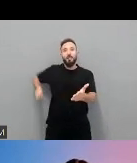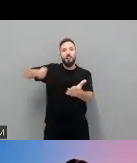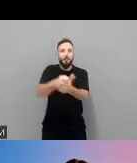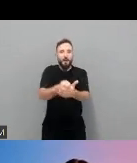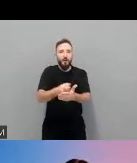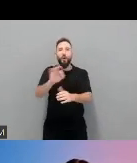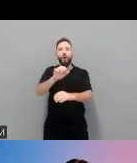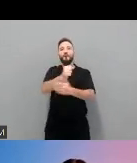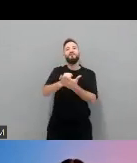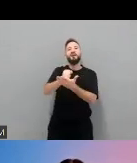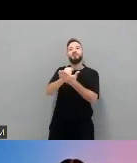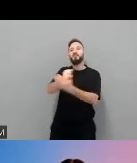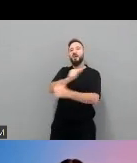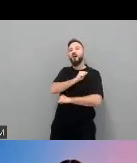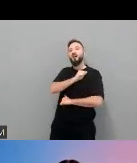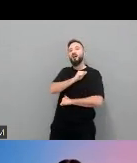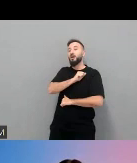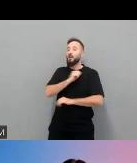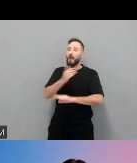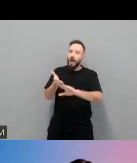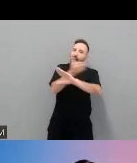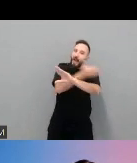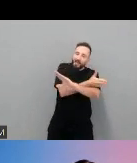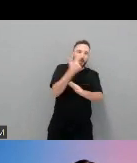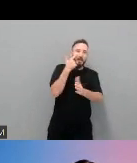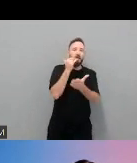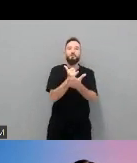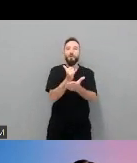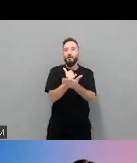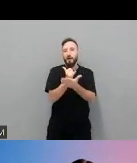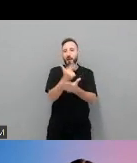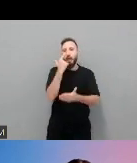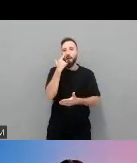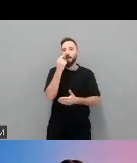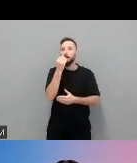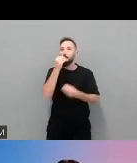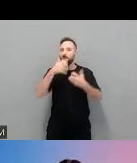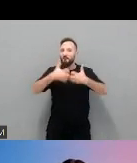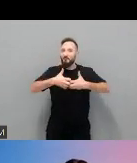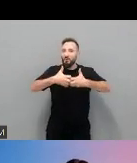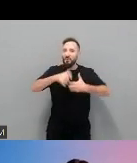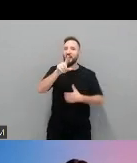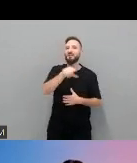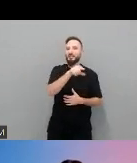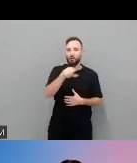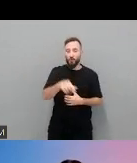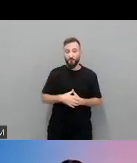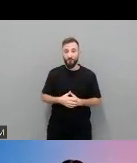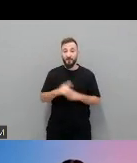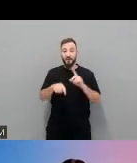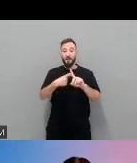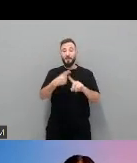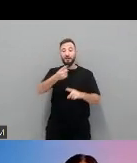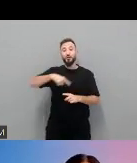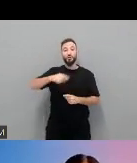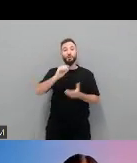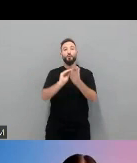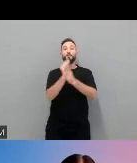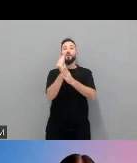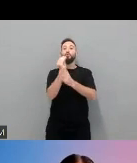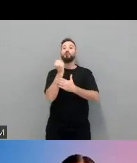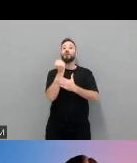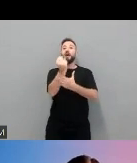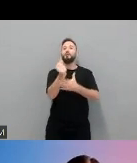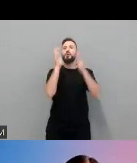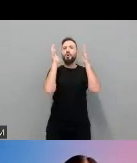prescriban, pruébalo para ver si es lo ideal. Y podemos asesorar sobre los productos de apoyo que existen en el